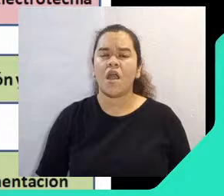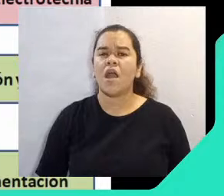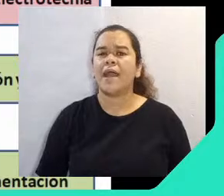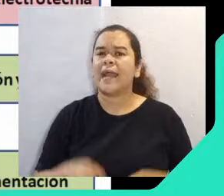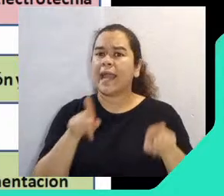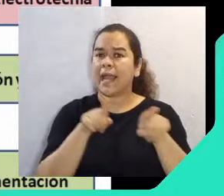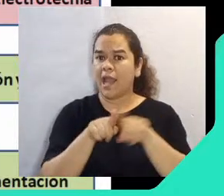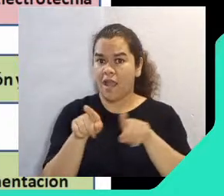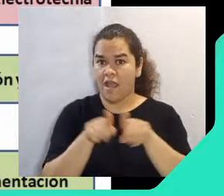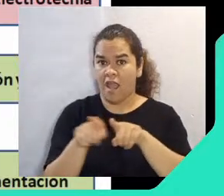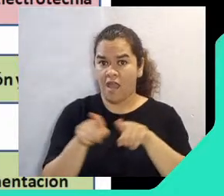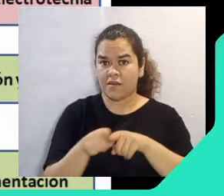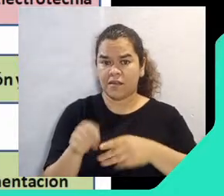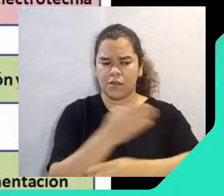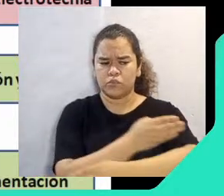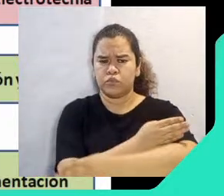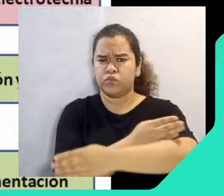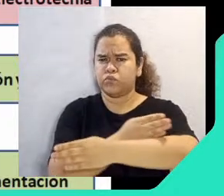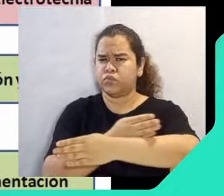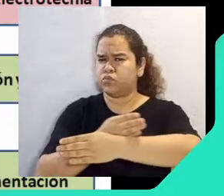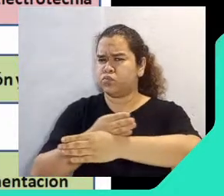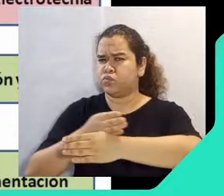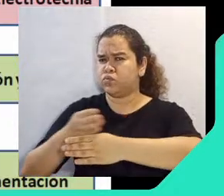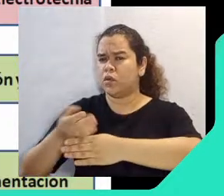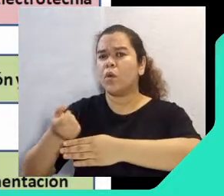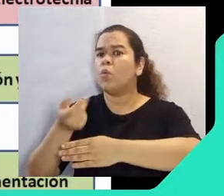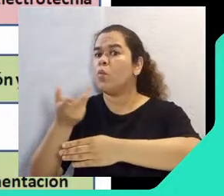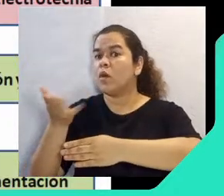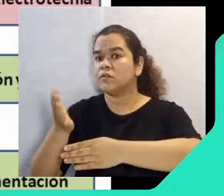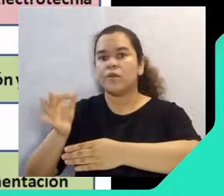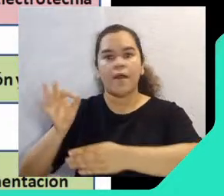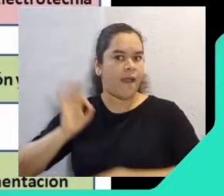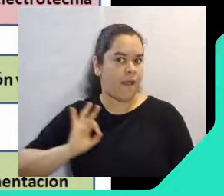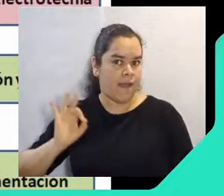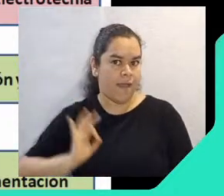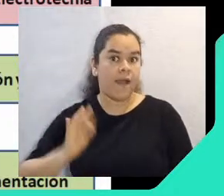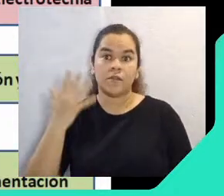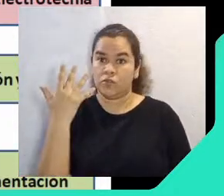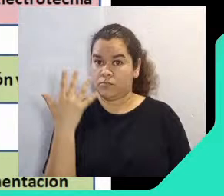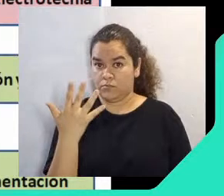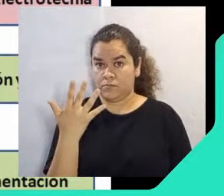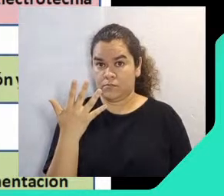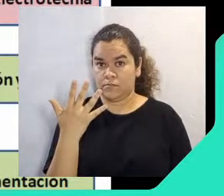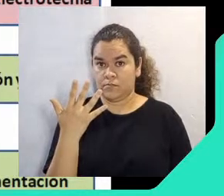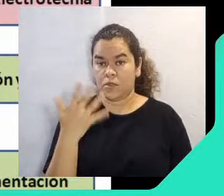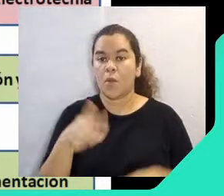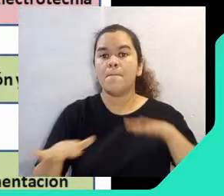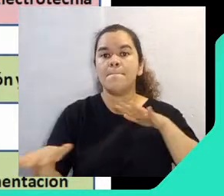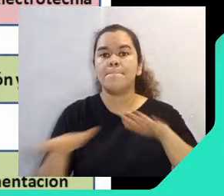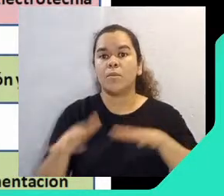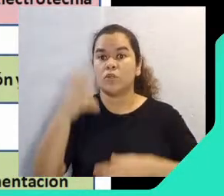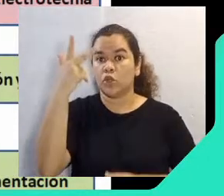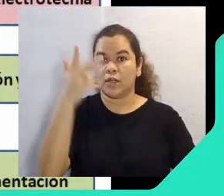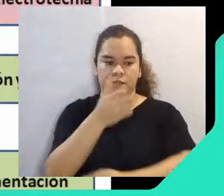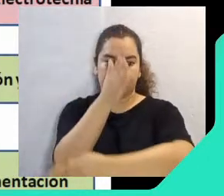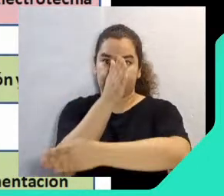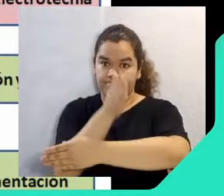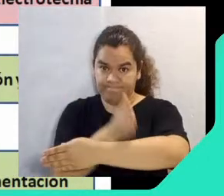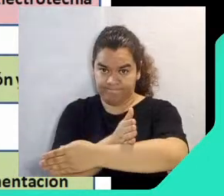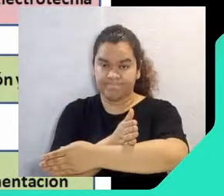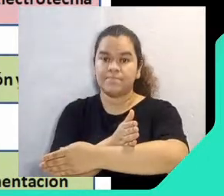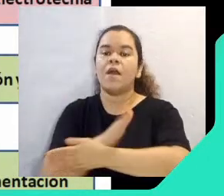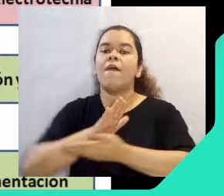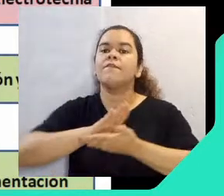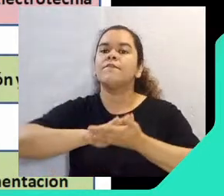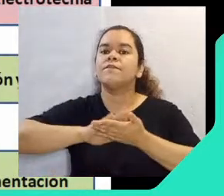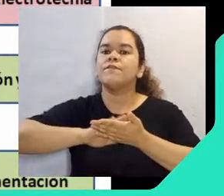nuestra facultad? Tiene una duración total de 5 años y está dividida en 3 ciclos. Uno básico, que son